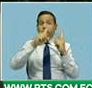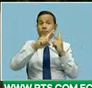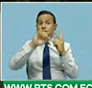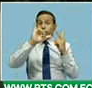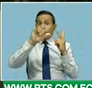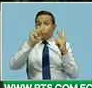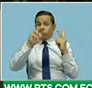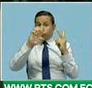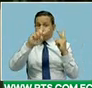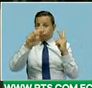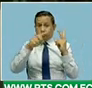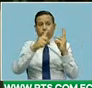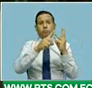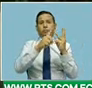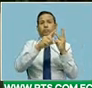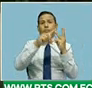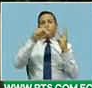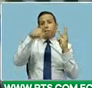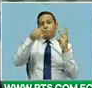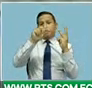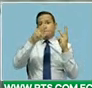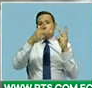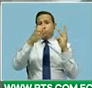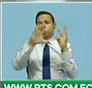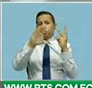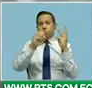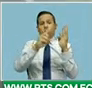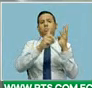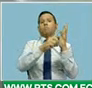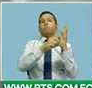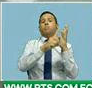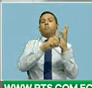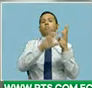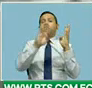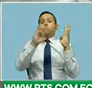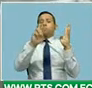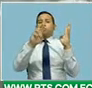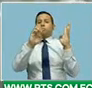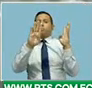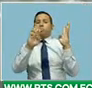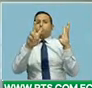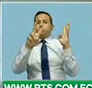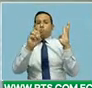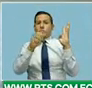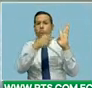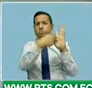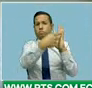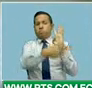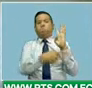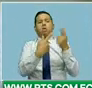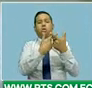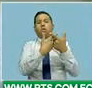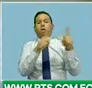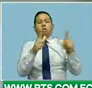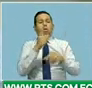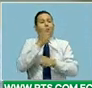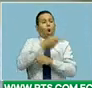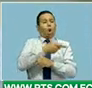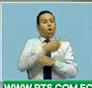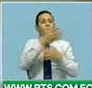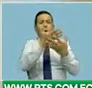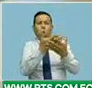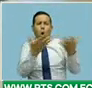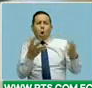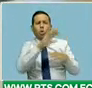el exfuncionario de la SECOM Galo Pacheco y el ex proveedor de esa entidad Carlos Bravo. Además se dispuso el levantamiento de toda medida